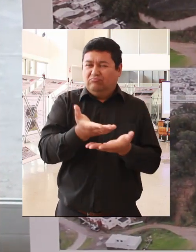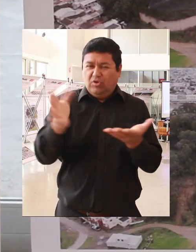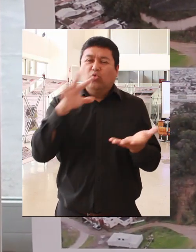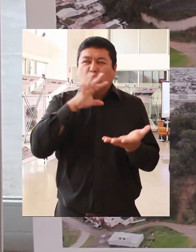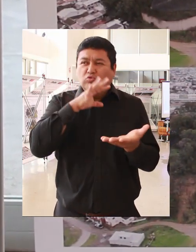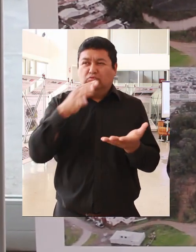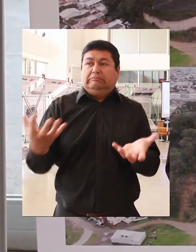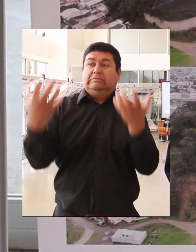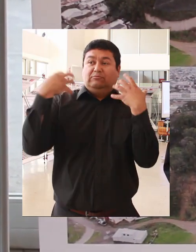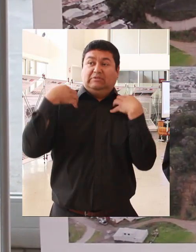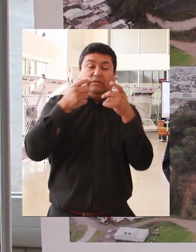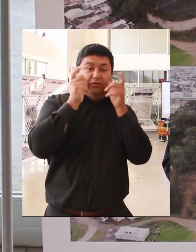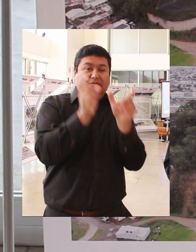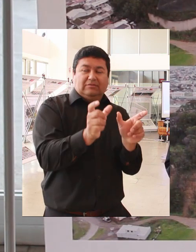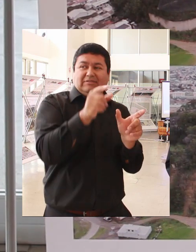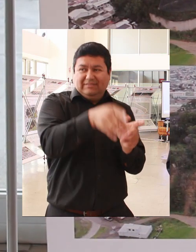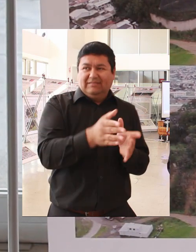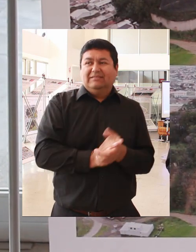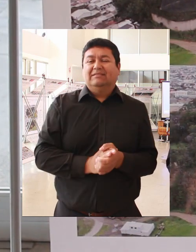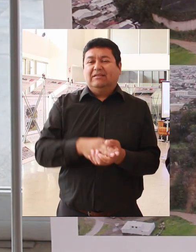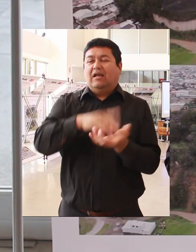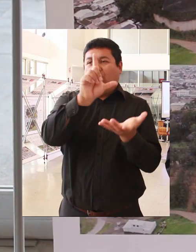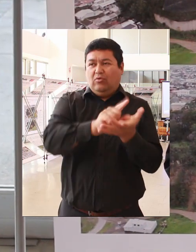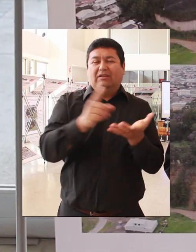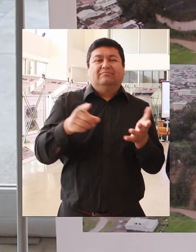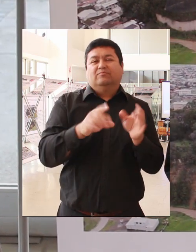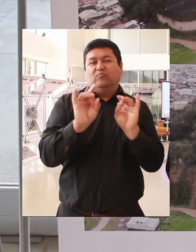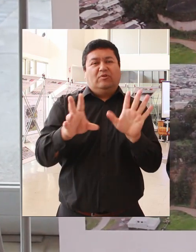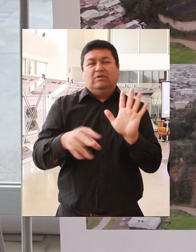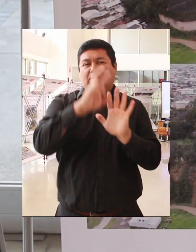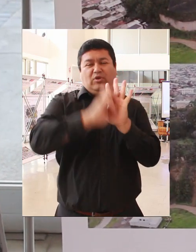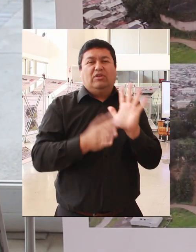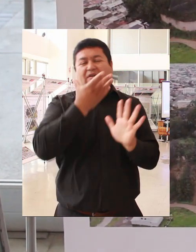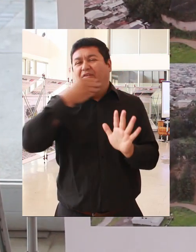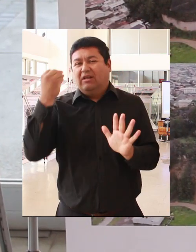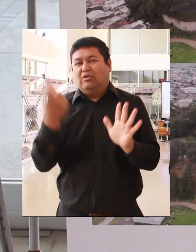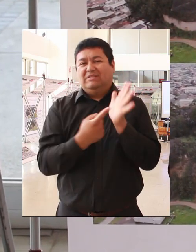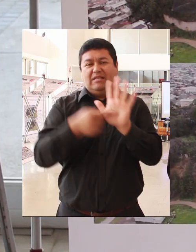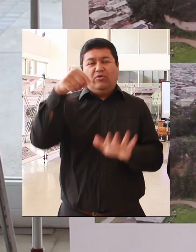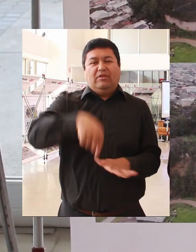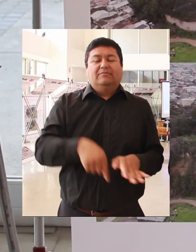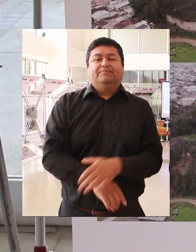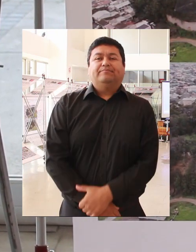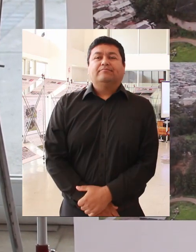para y la administración del sitio para poder llevar a cabo idealmente este proyecto maravilloso que se está presentando el día de hoy.